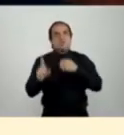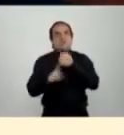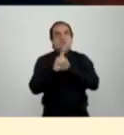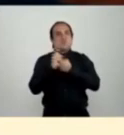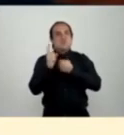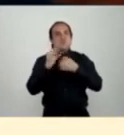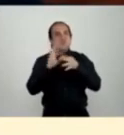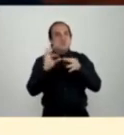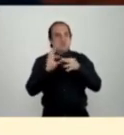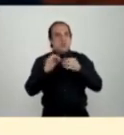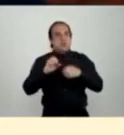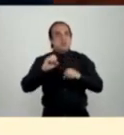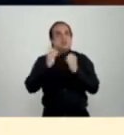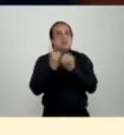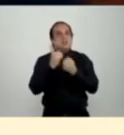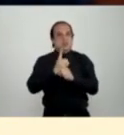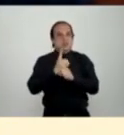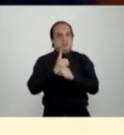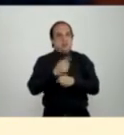yo creo que